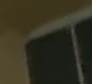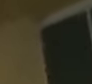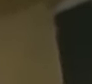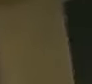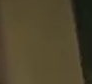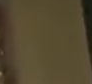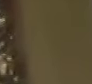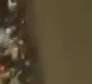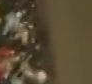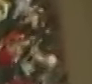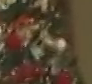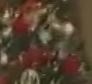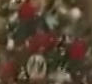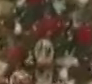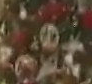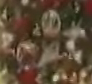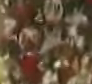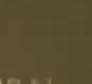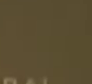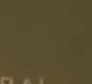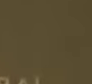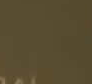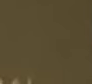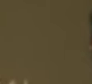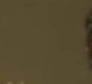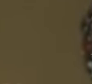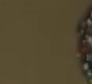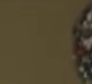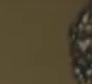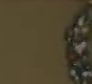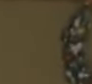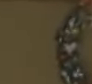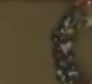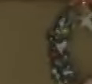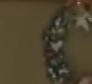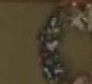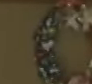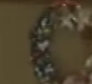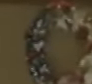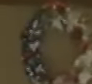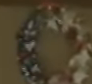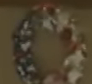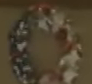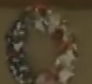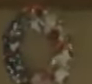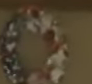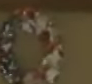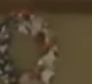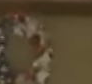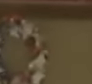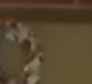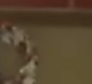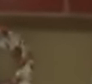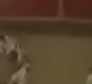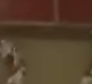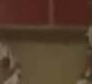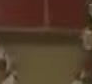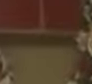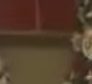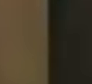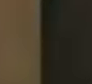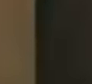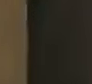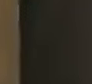la paz, para la tranquilidad y la consolidación y derechos del pueblo venezolano, en un espacio completamente participativo